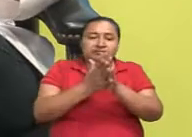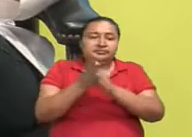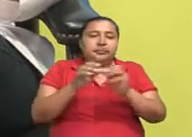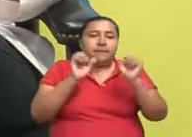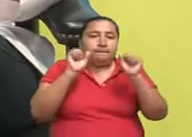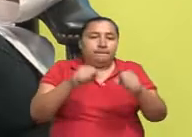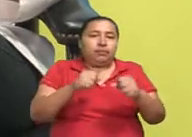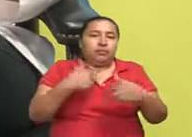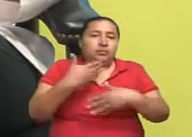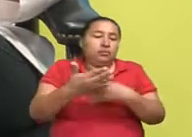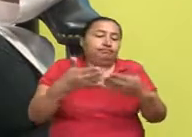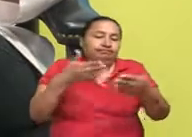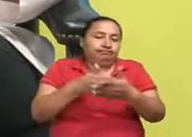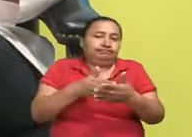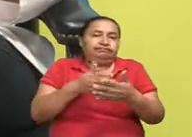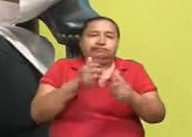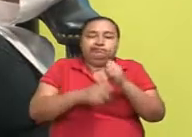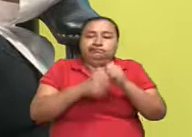podemos